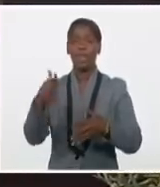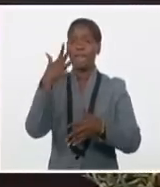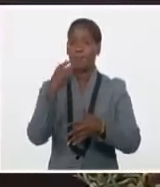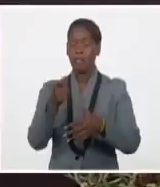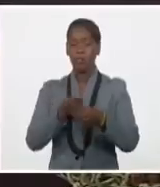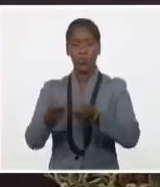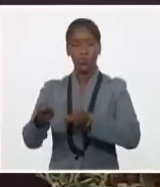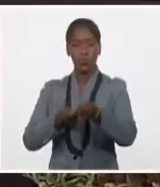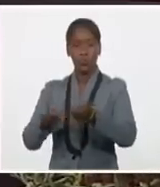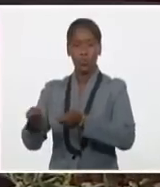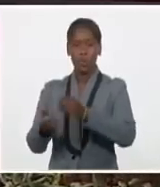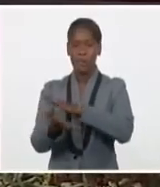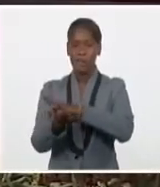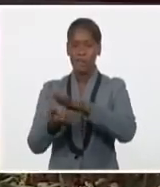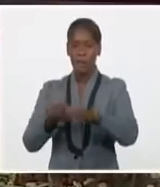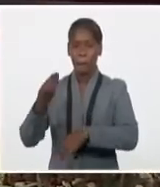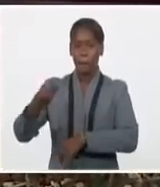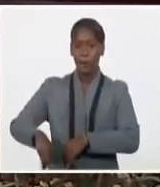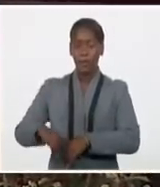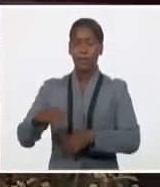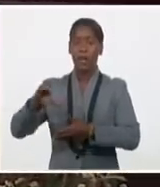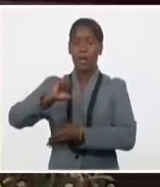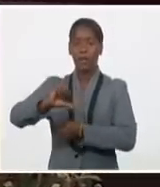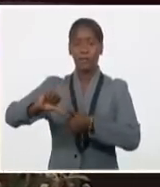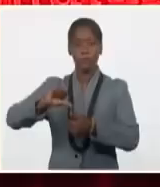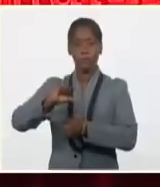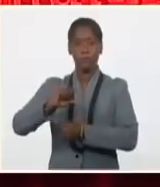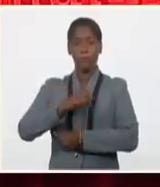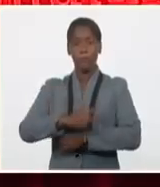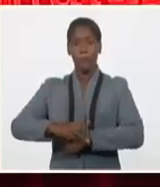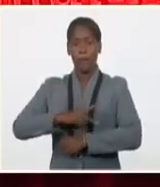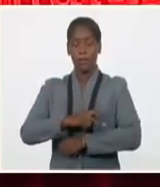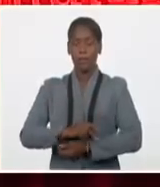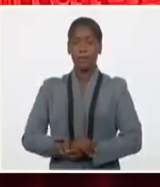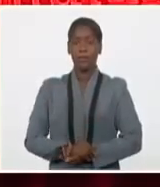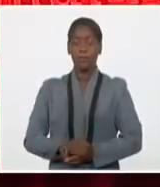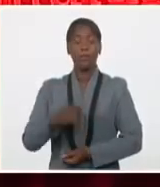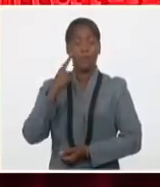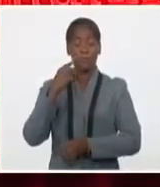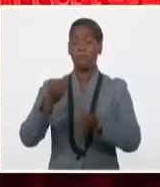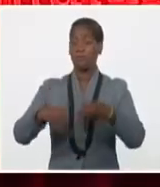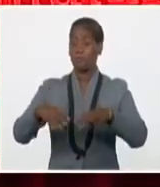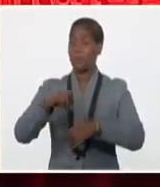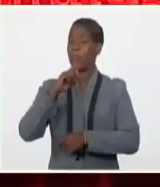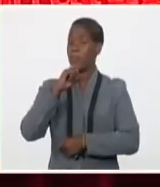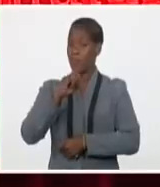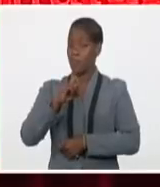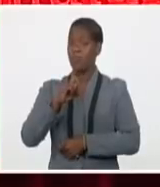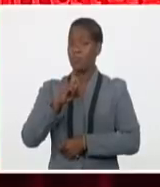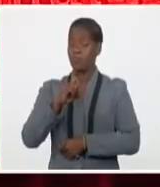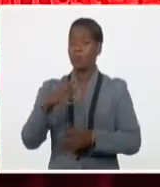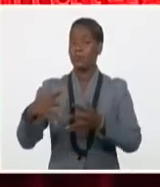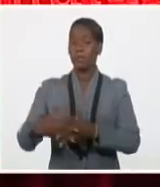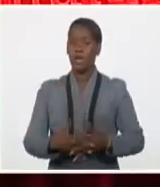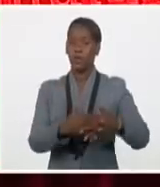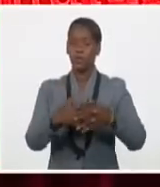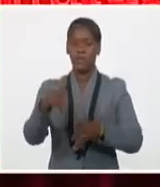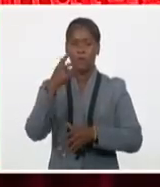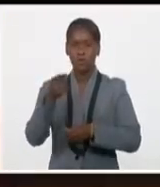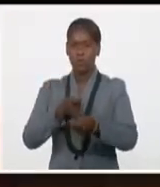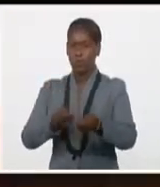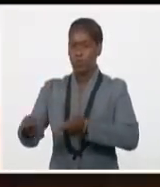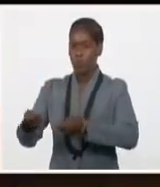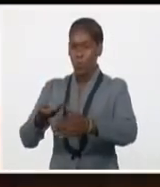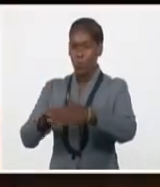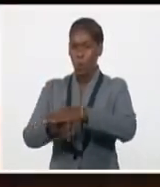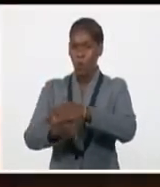región, fortalecida por la total vigencia de la doctrina Monroe y métodos de guerra no convencional. El escenario